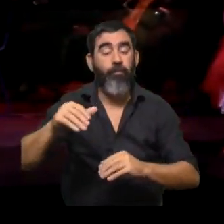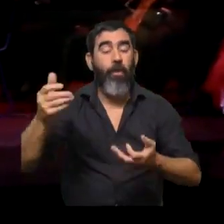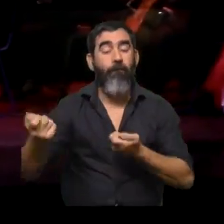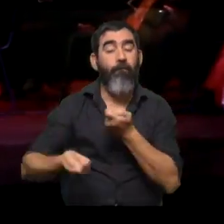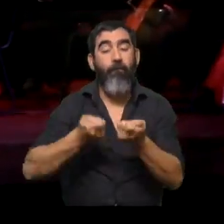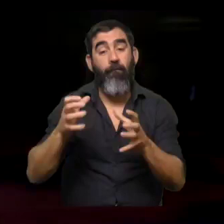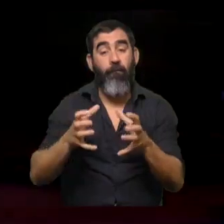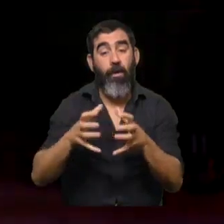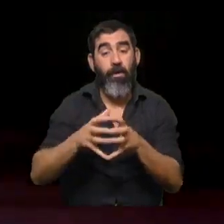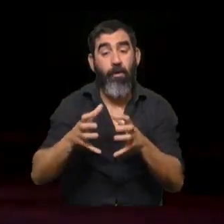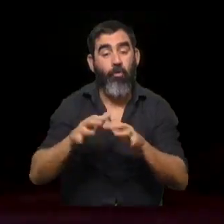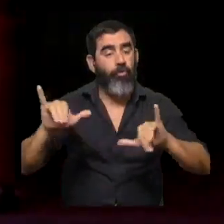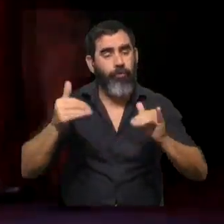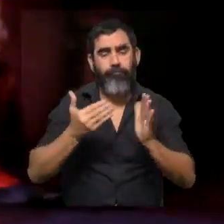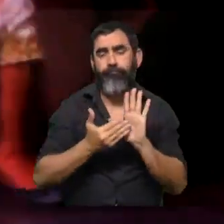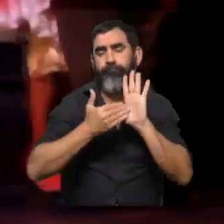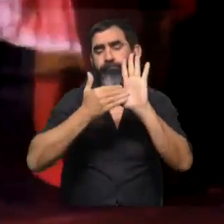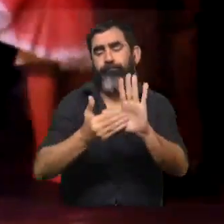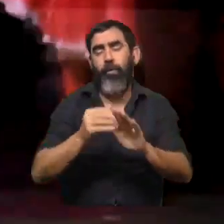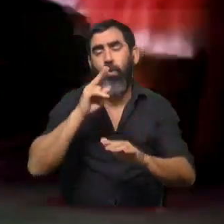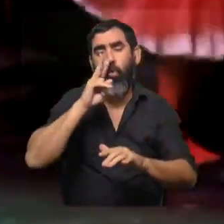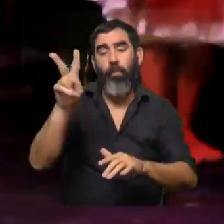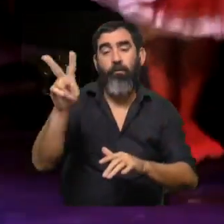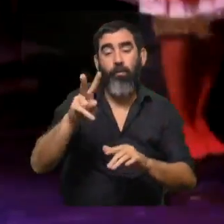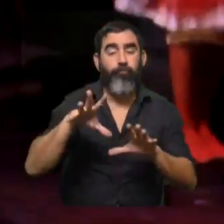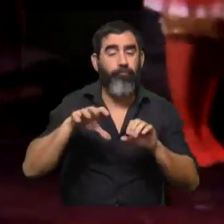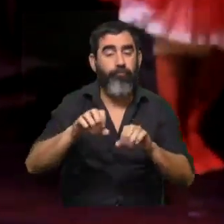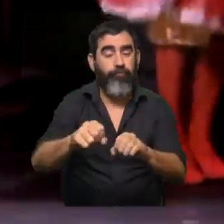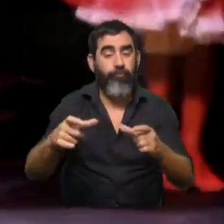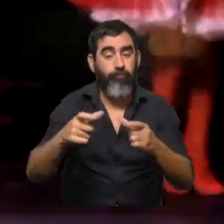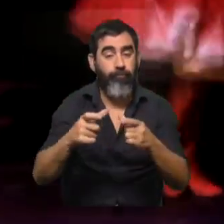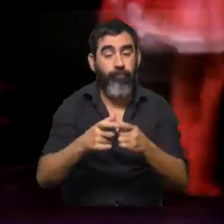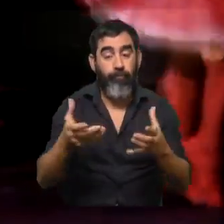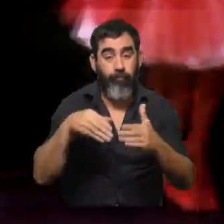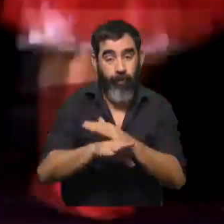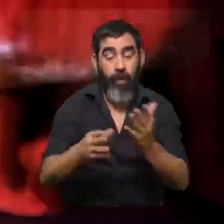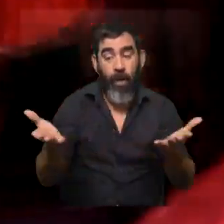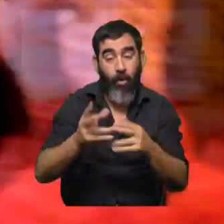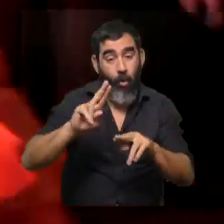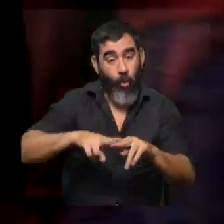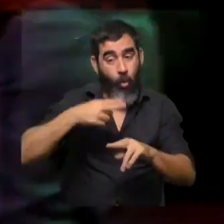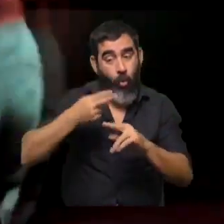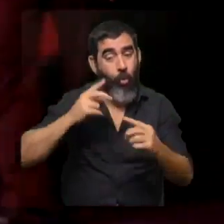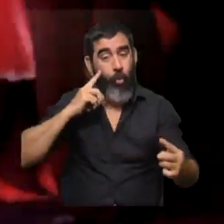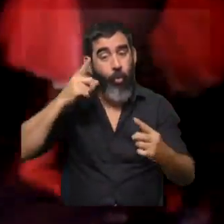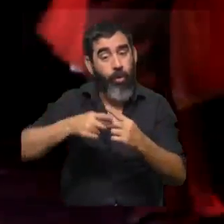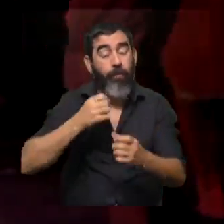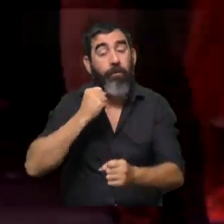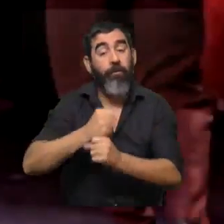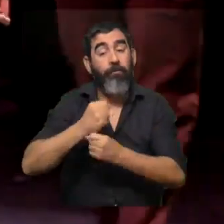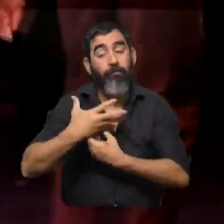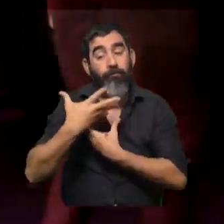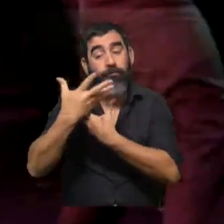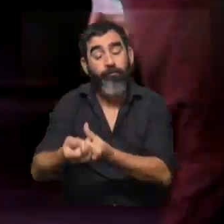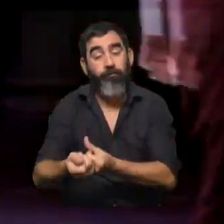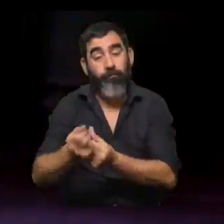Company. La obra ya se presentó en 2022 y agotó entradas. Ahora la nueva función busca apoyar el trabajo que se realiza en